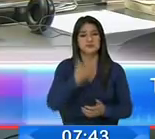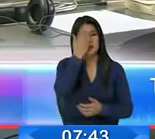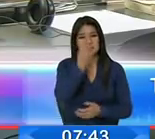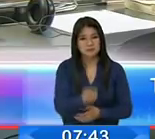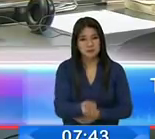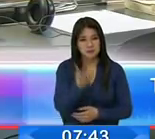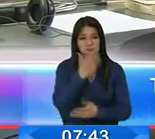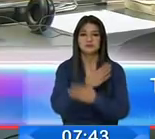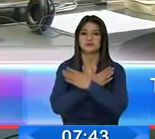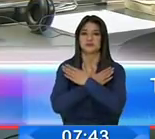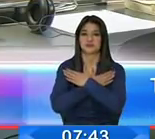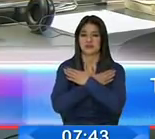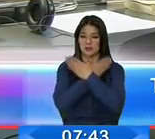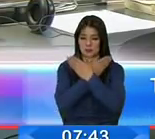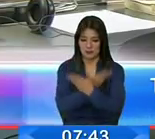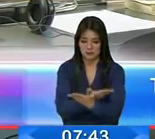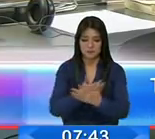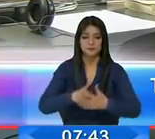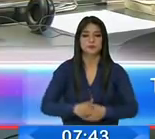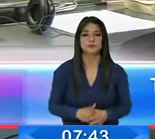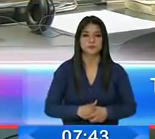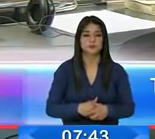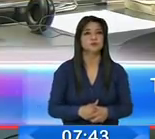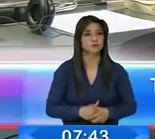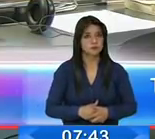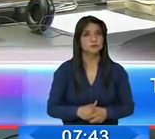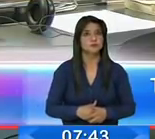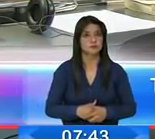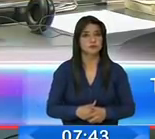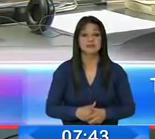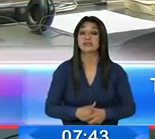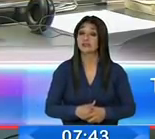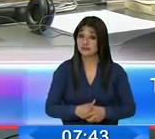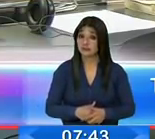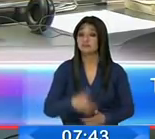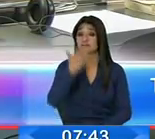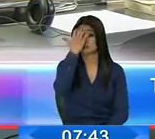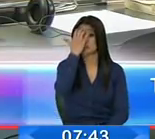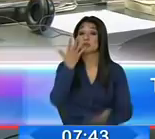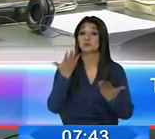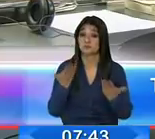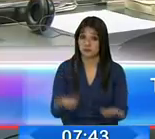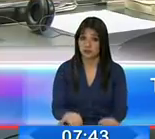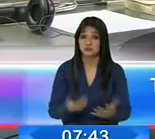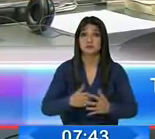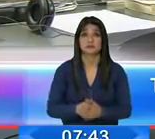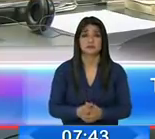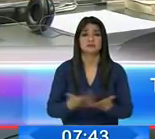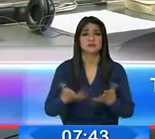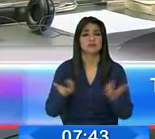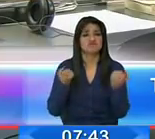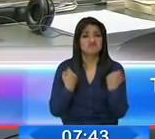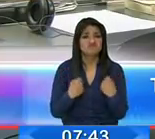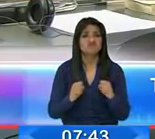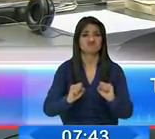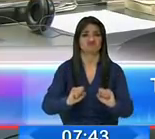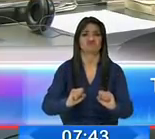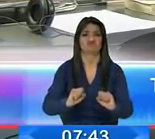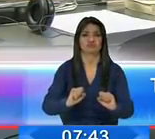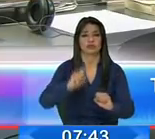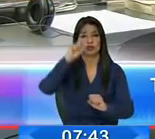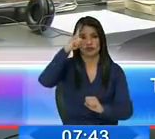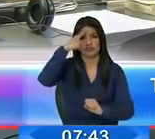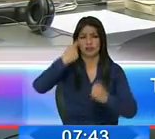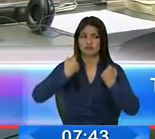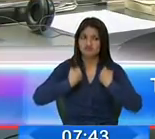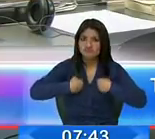días, saludos a la audiencia. Realmente es preocupante que luego del esfuerzo que hizo o que ha hecho el